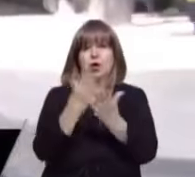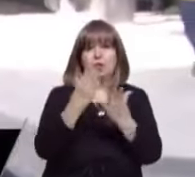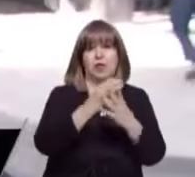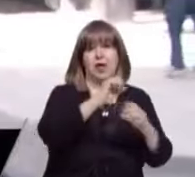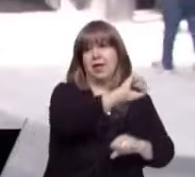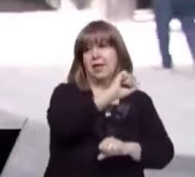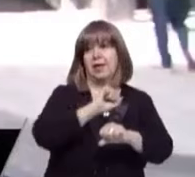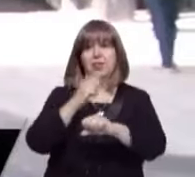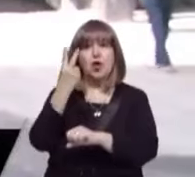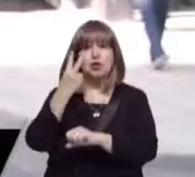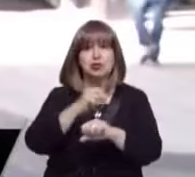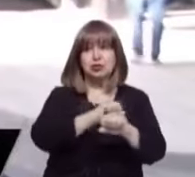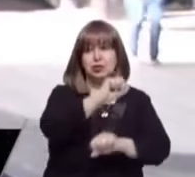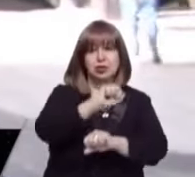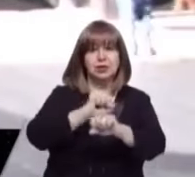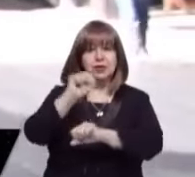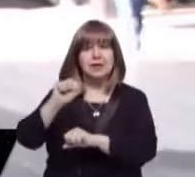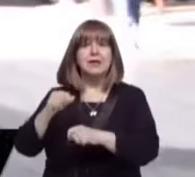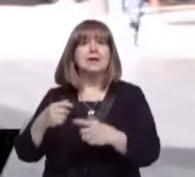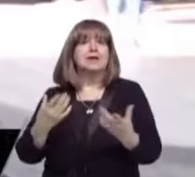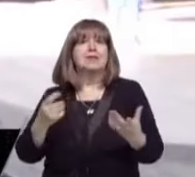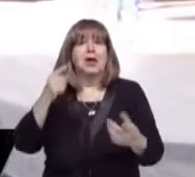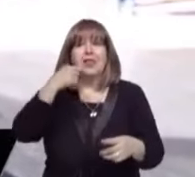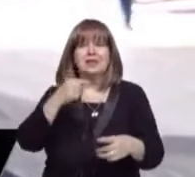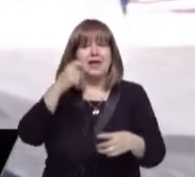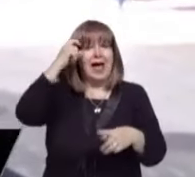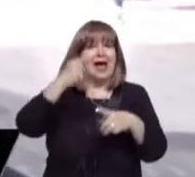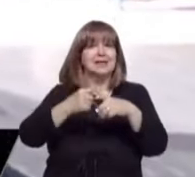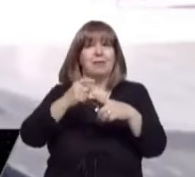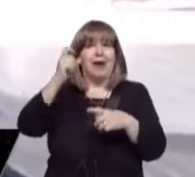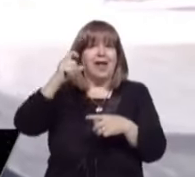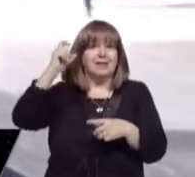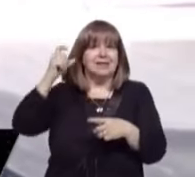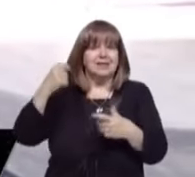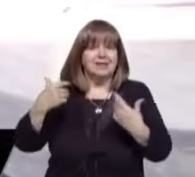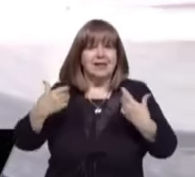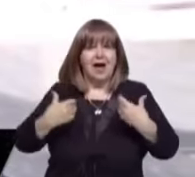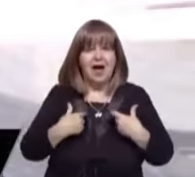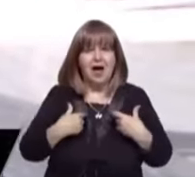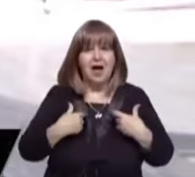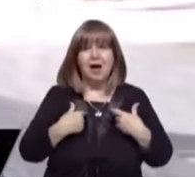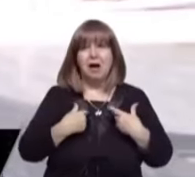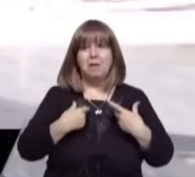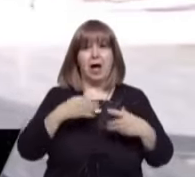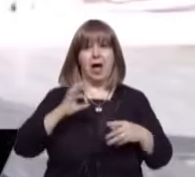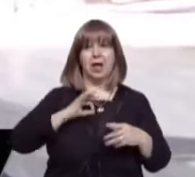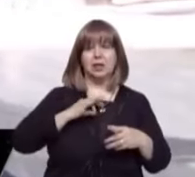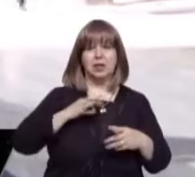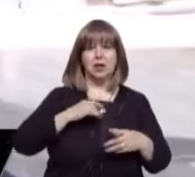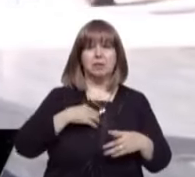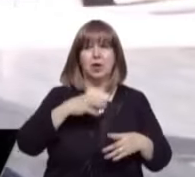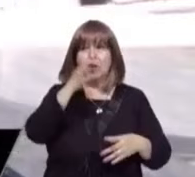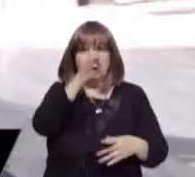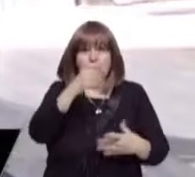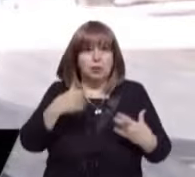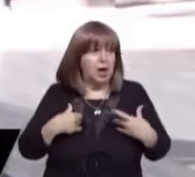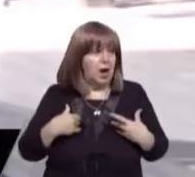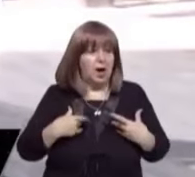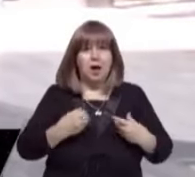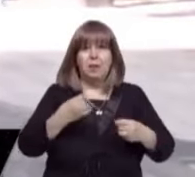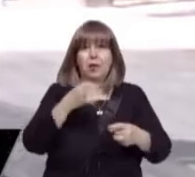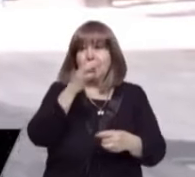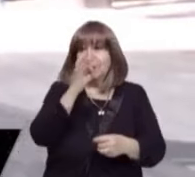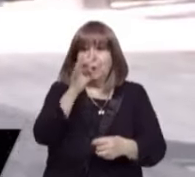Sigue pasando esto de que te piden la experiencia, esto de que tengas cierta cantidad de experiencia y nunca la vas a conseguir,